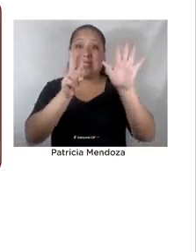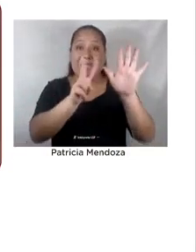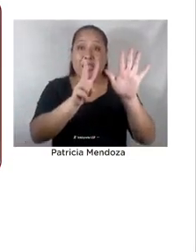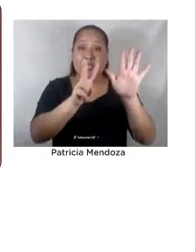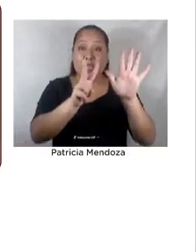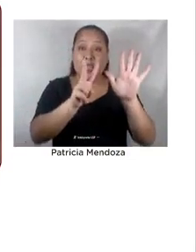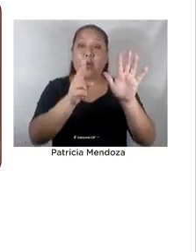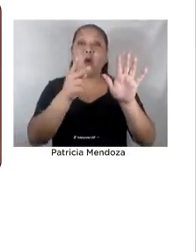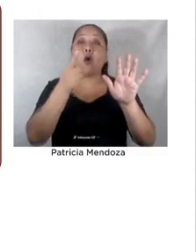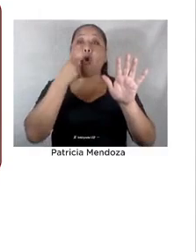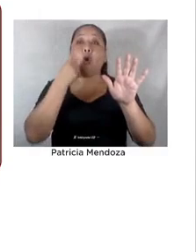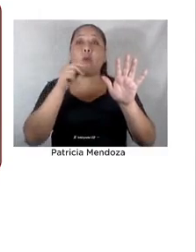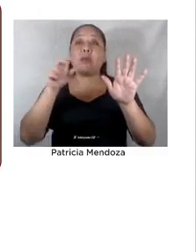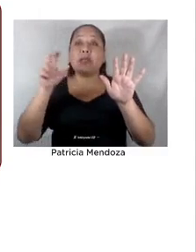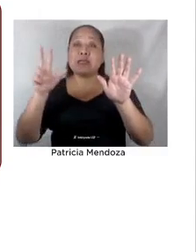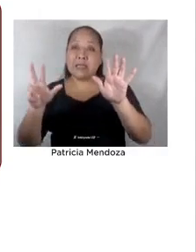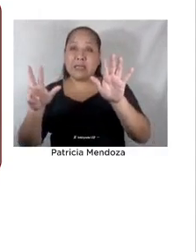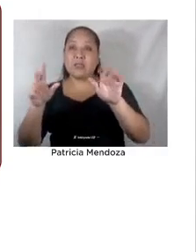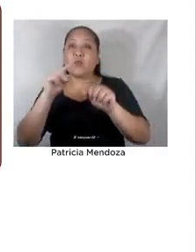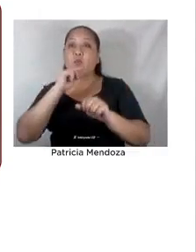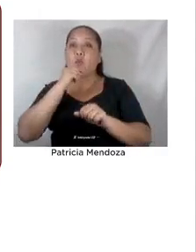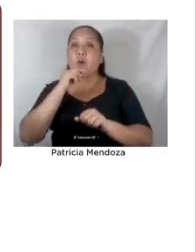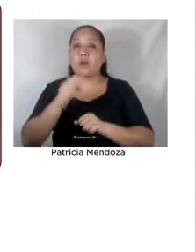3 son mujeres.